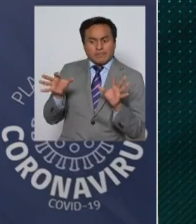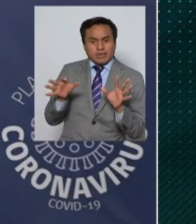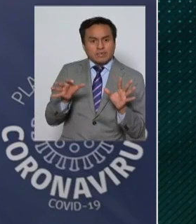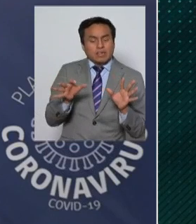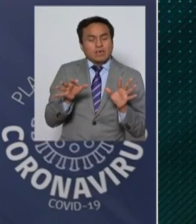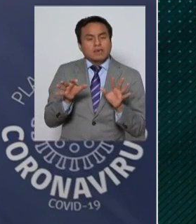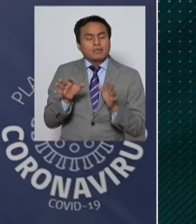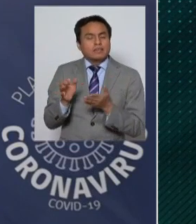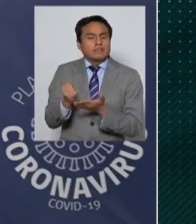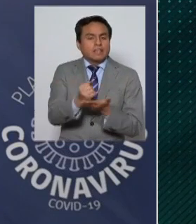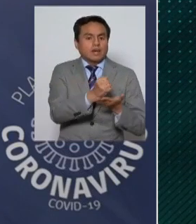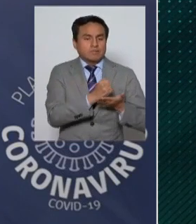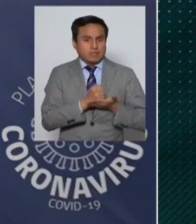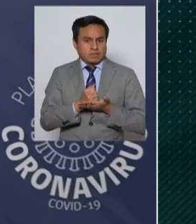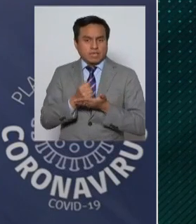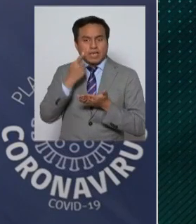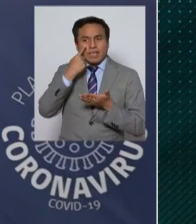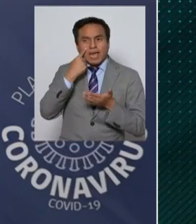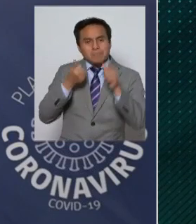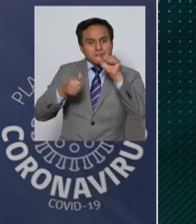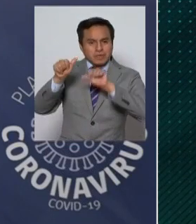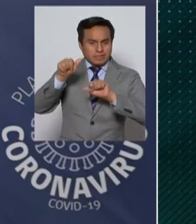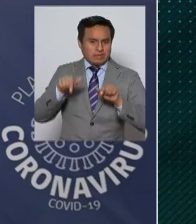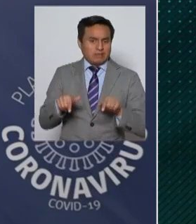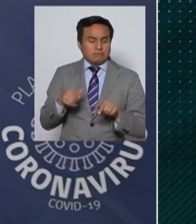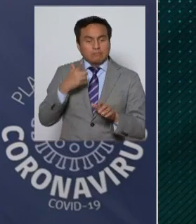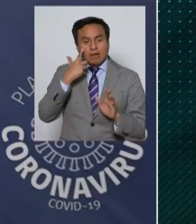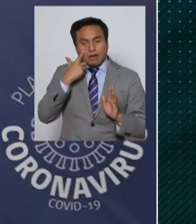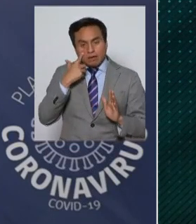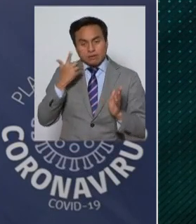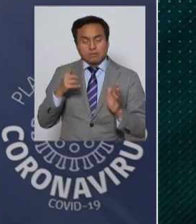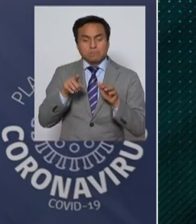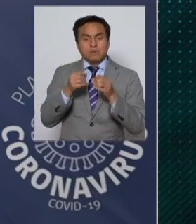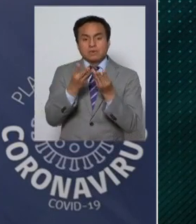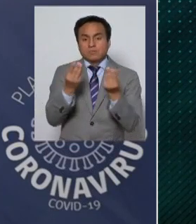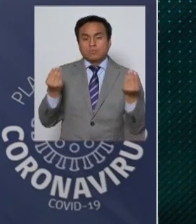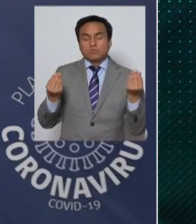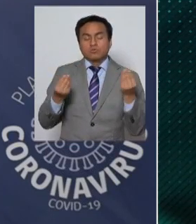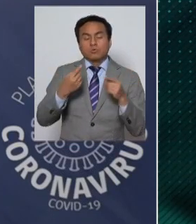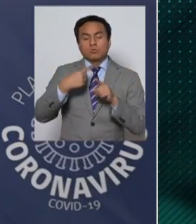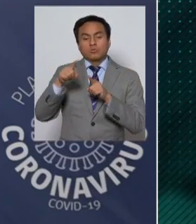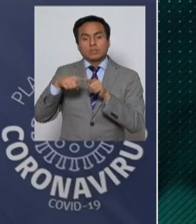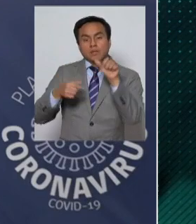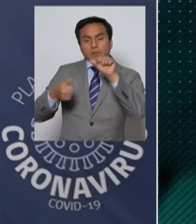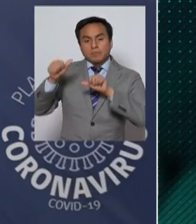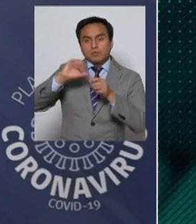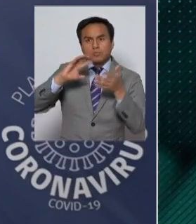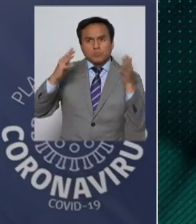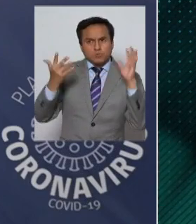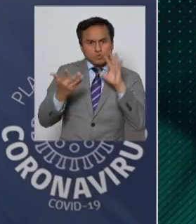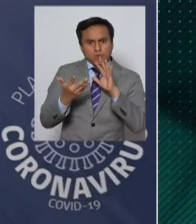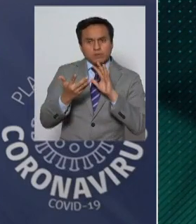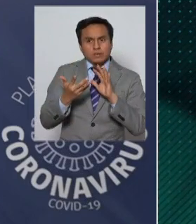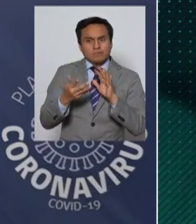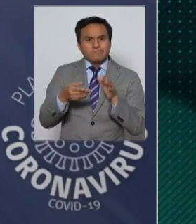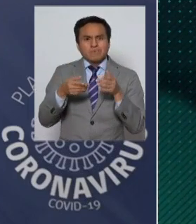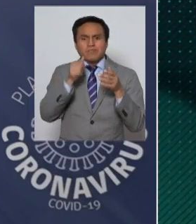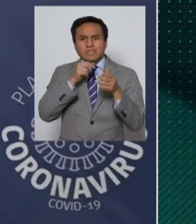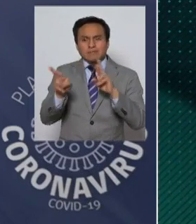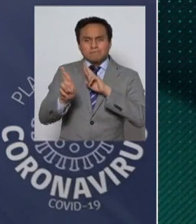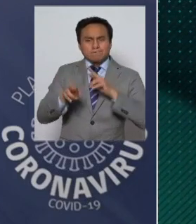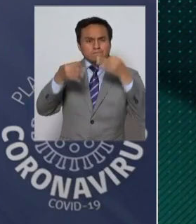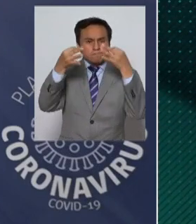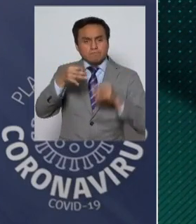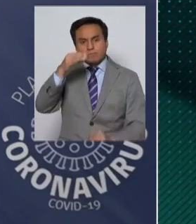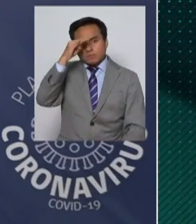trámite esencialmente experimental, así como ha habido muchos otros experimentos en el mundo, y hasta que no haya